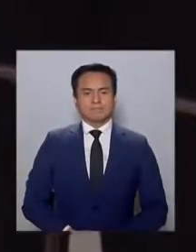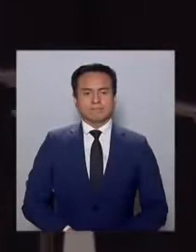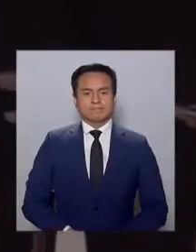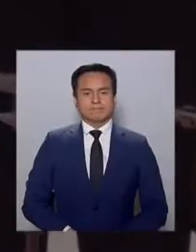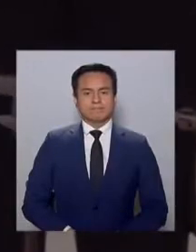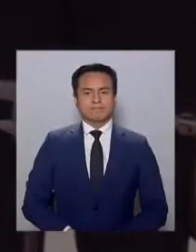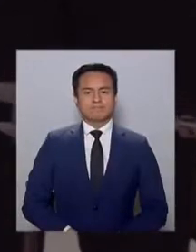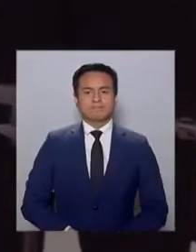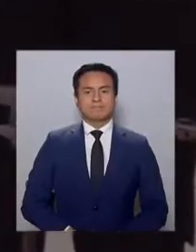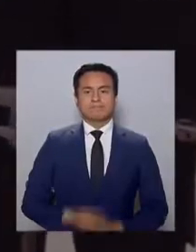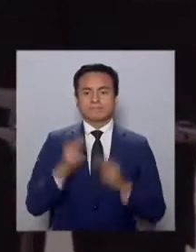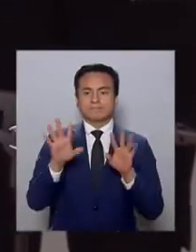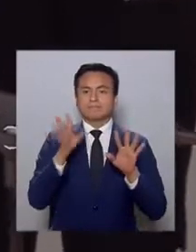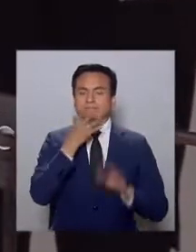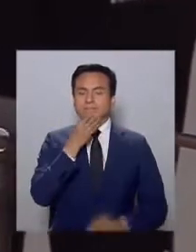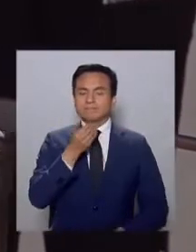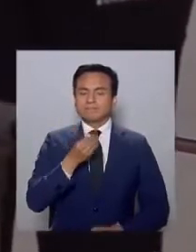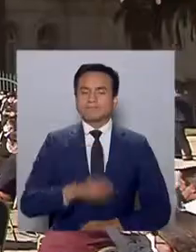Se ve lindo.